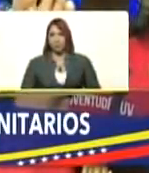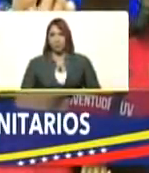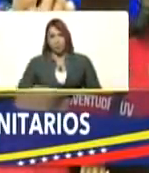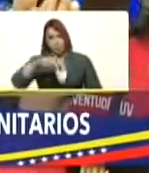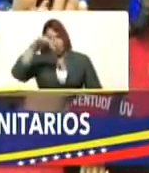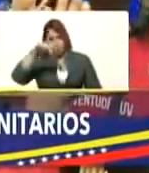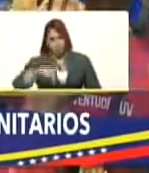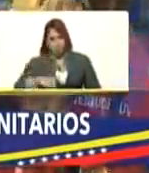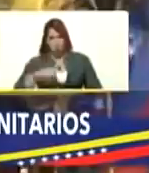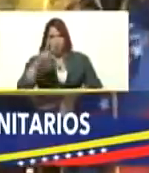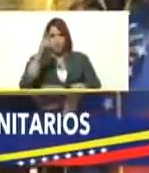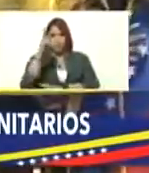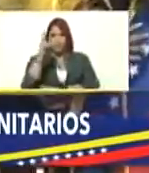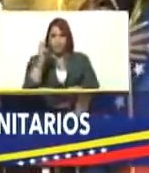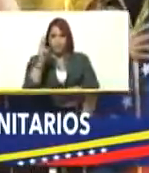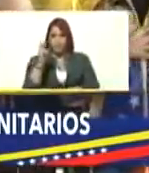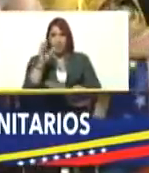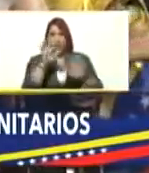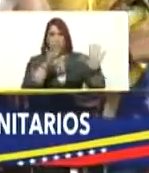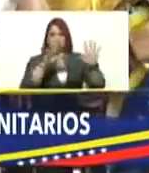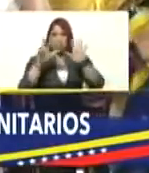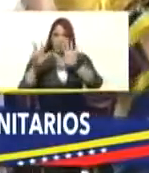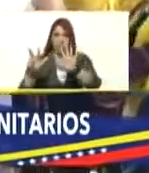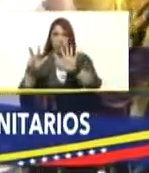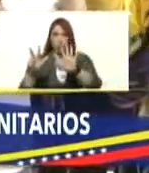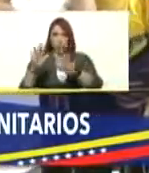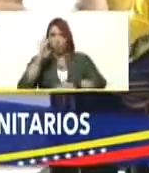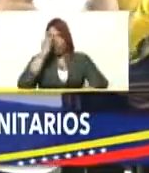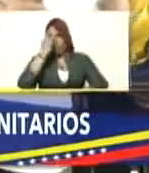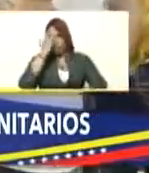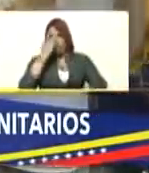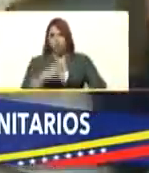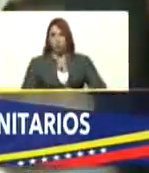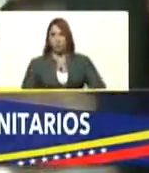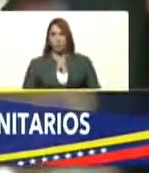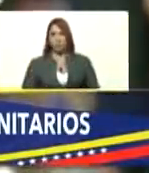Hoy, viernes 18 de febrero